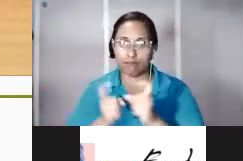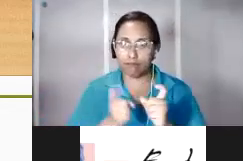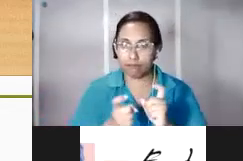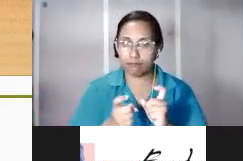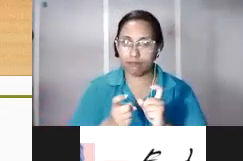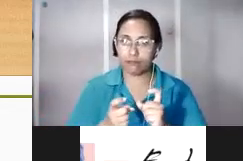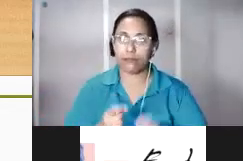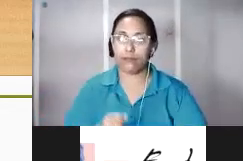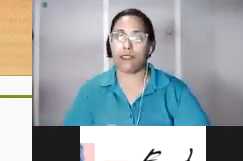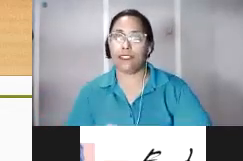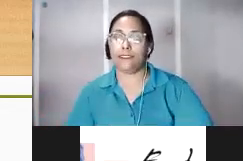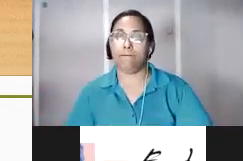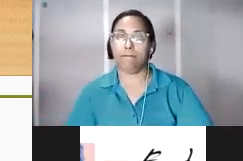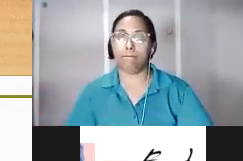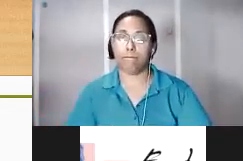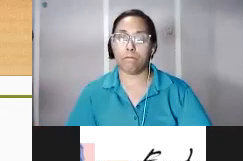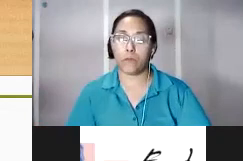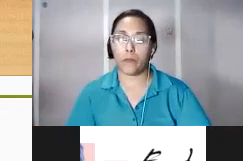articular